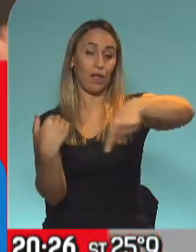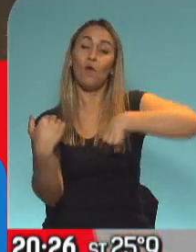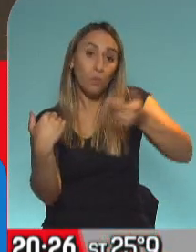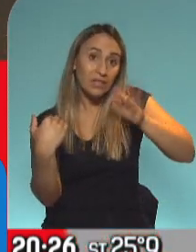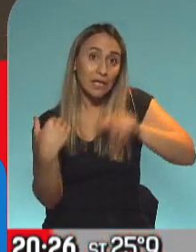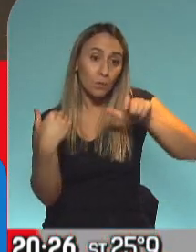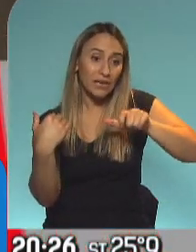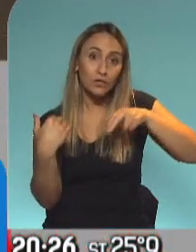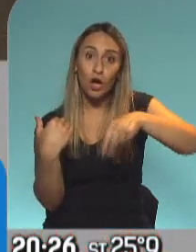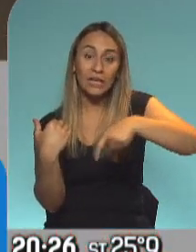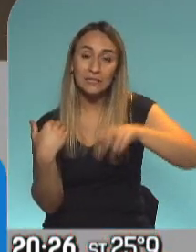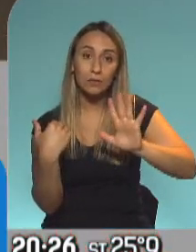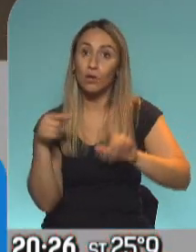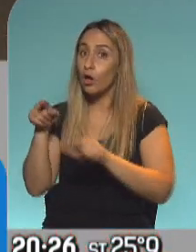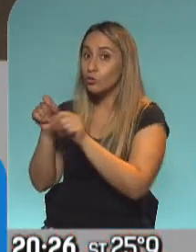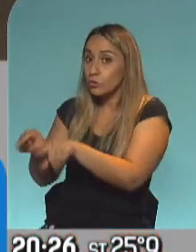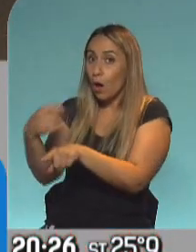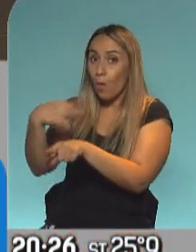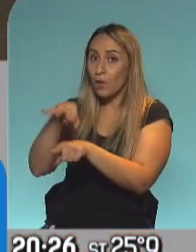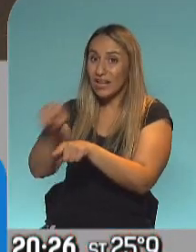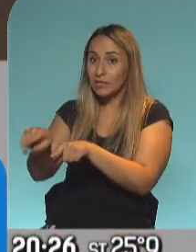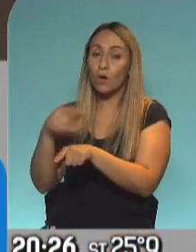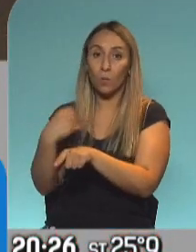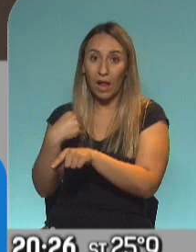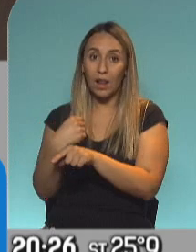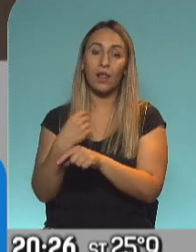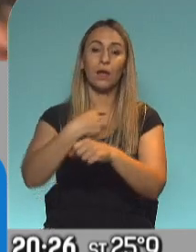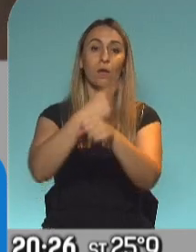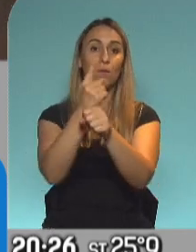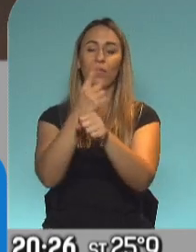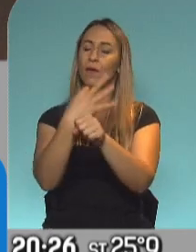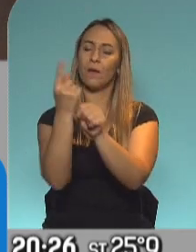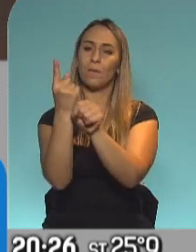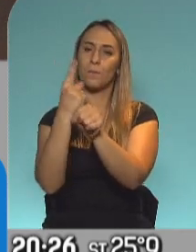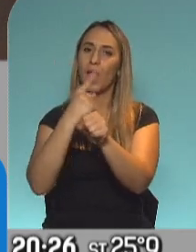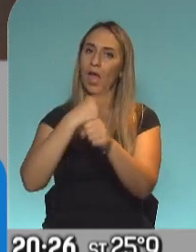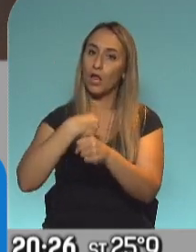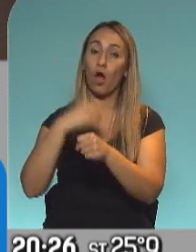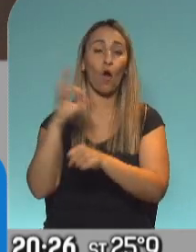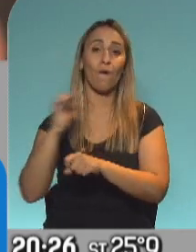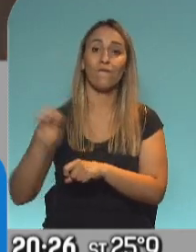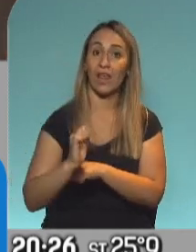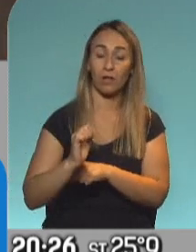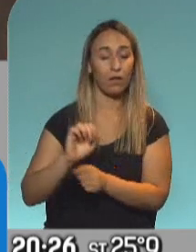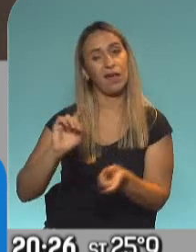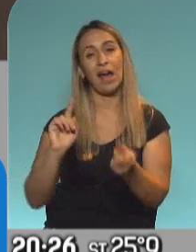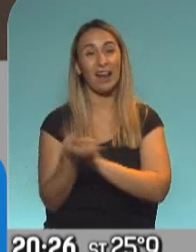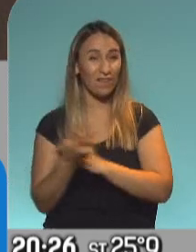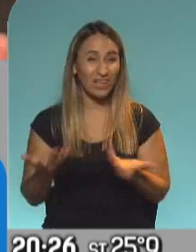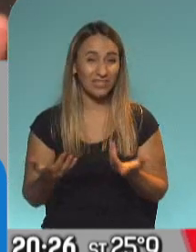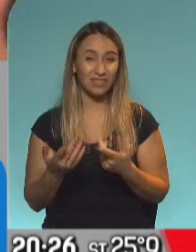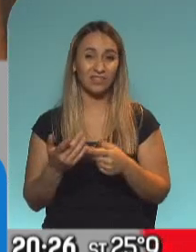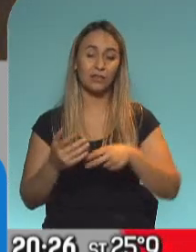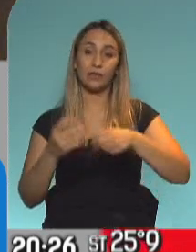peatones, pero la obligación de él era o disminuir la velocidad o directamente frenar. Hizo todo lo contrario, pasó por detrás